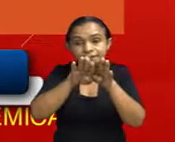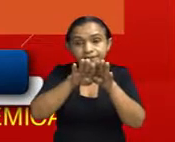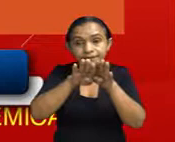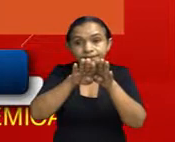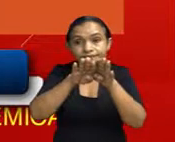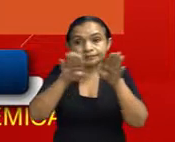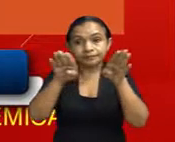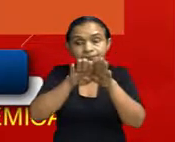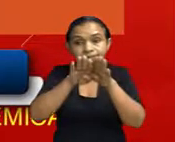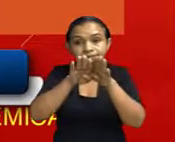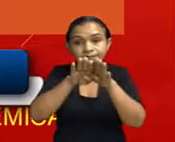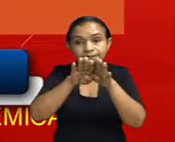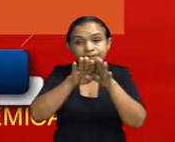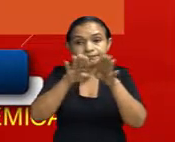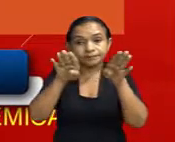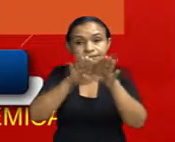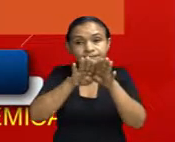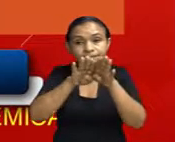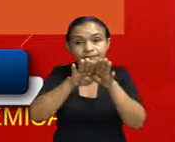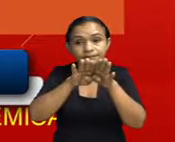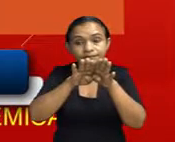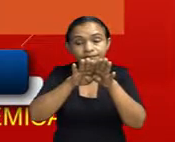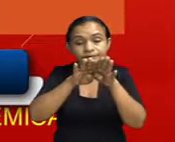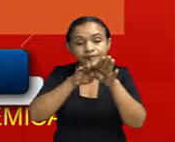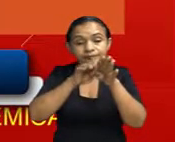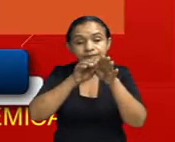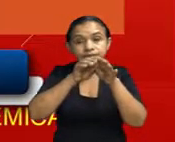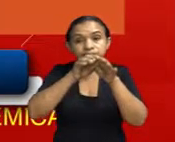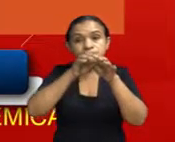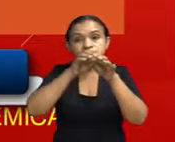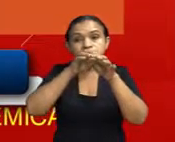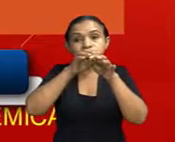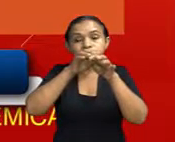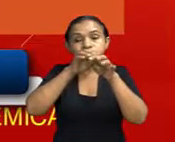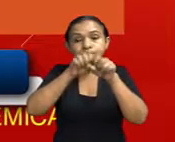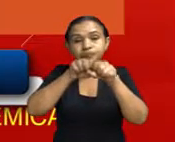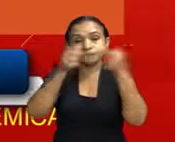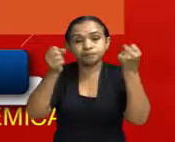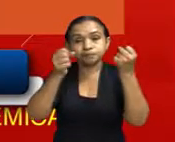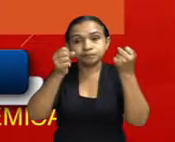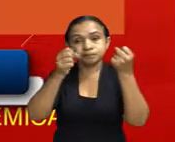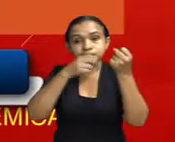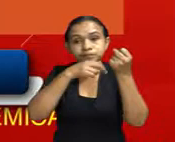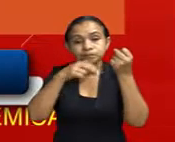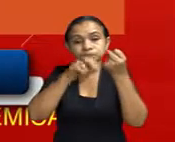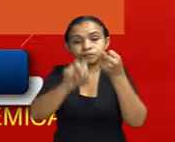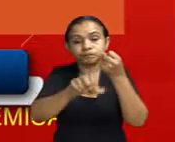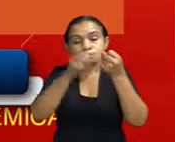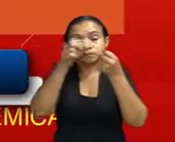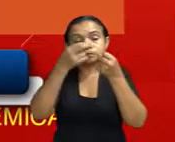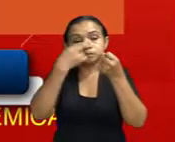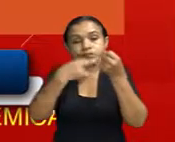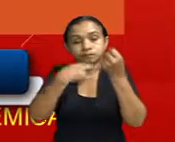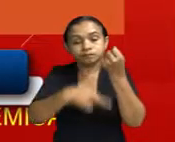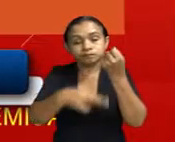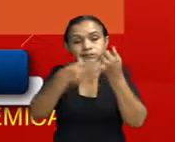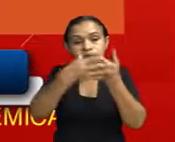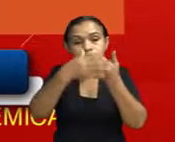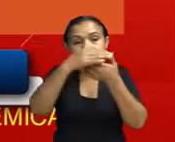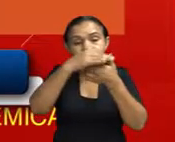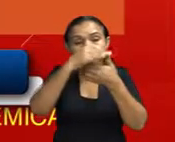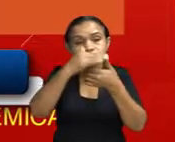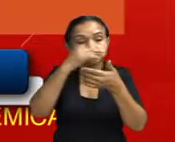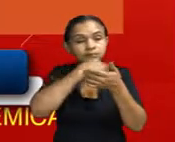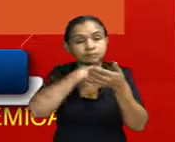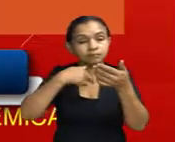es casi severa o total, hay una inflamación y se rompe el tejido y se forma un coágulo, se forma agregación de